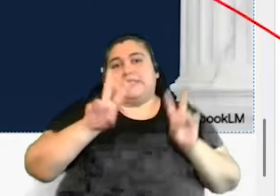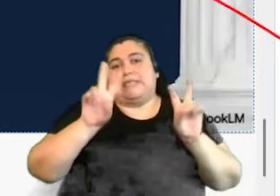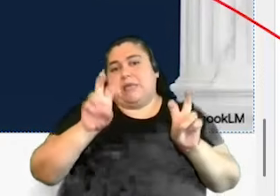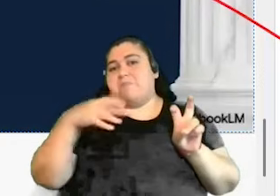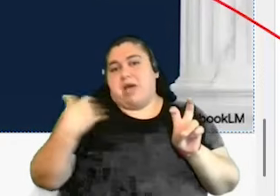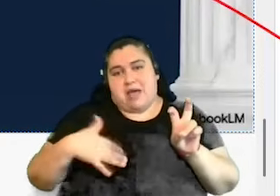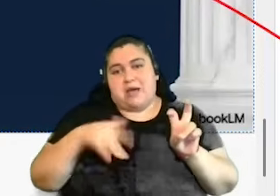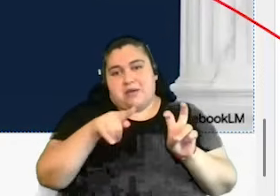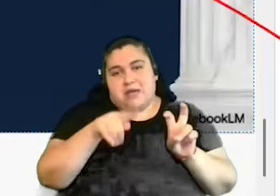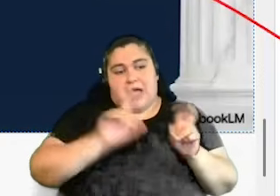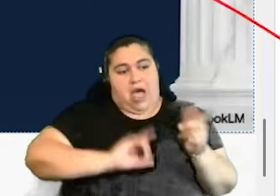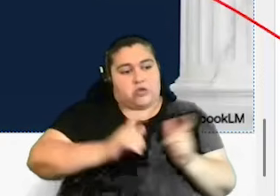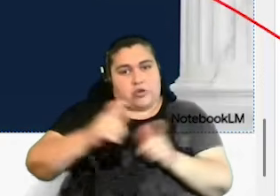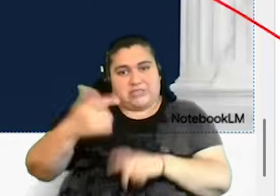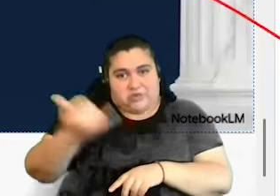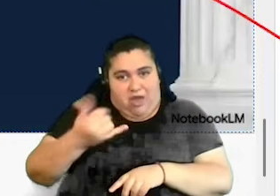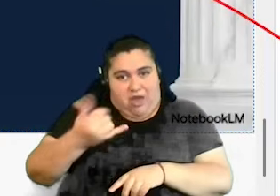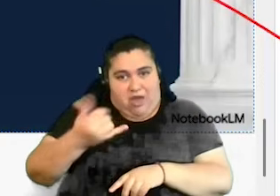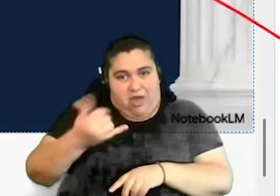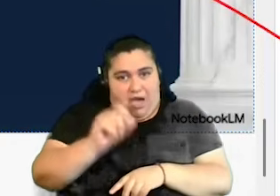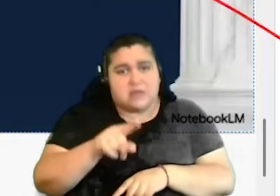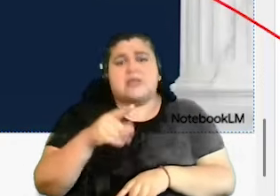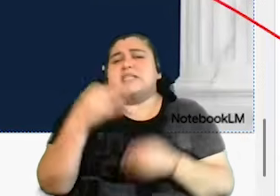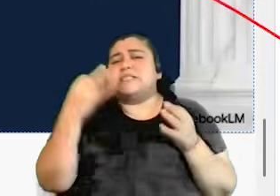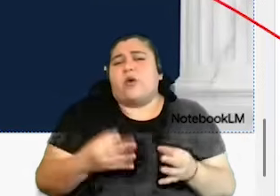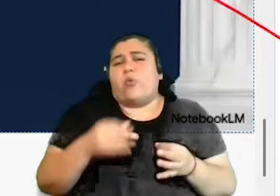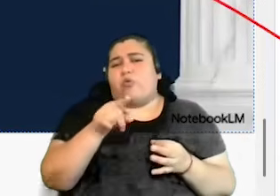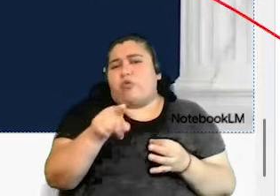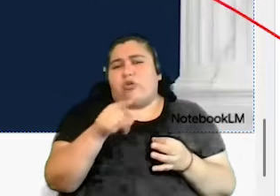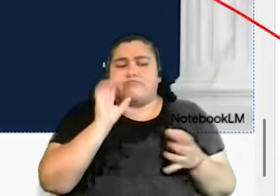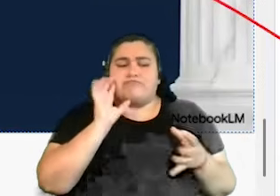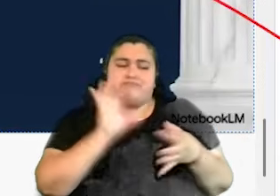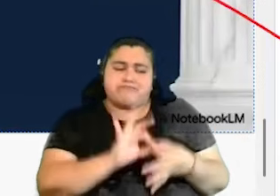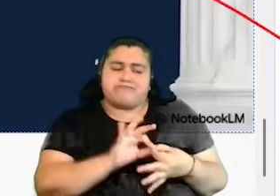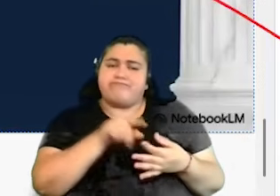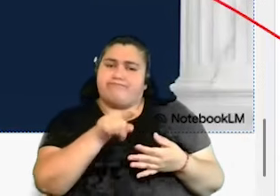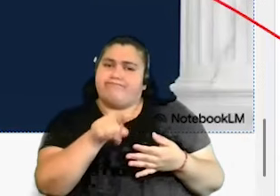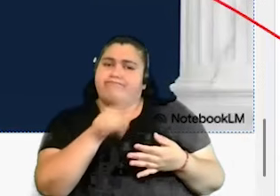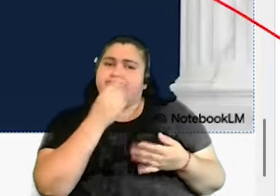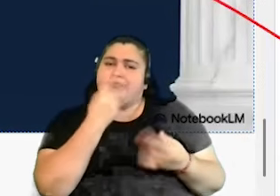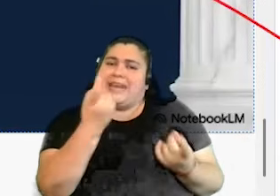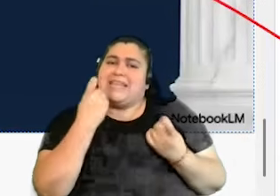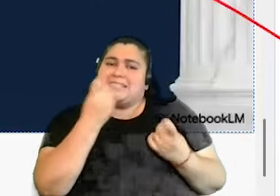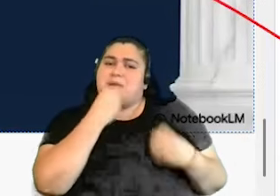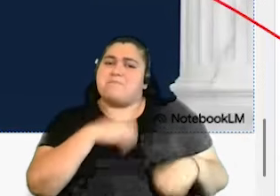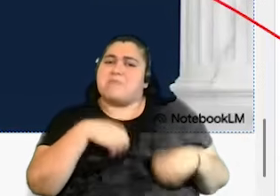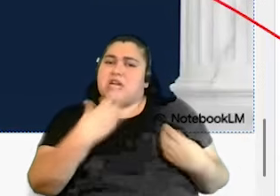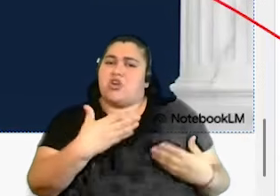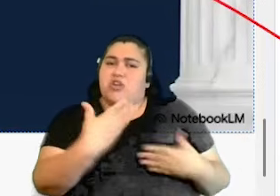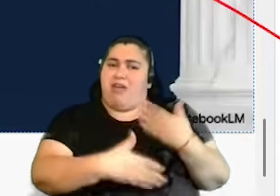han actualizado que tal vez propenden a un mejoramiento del segmento que quizás